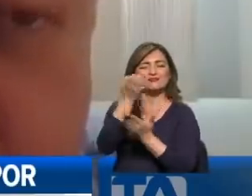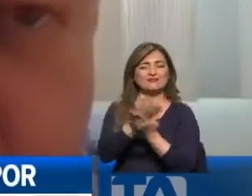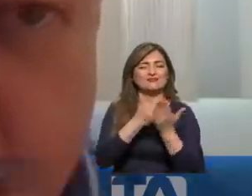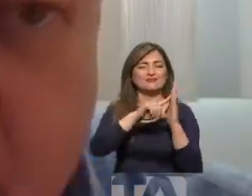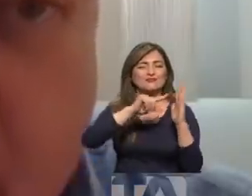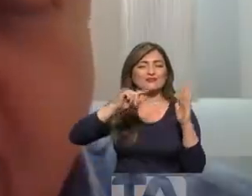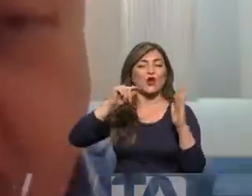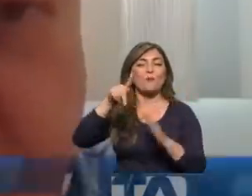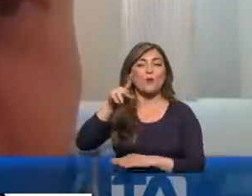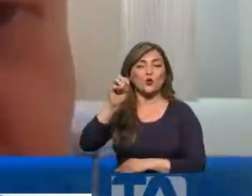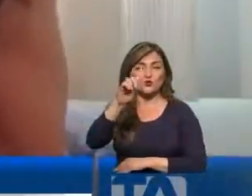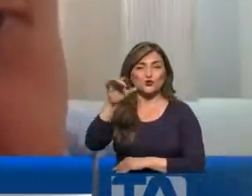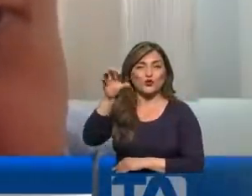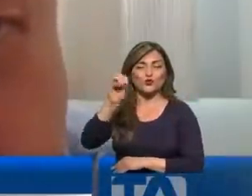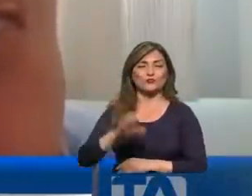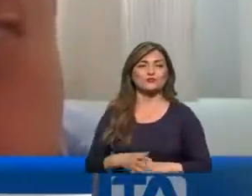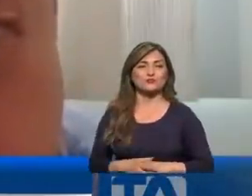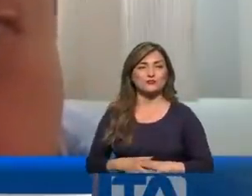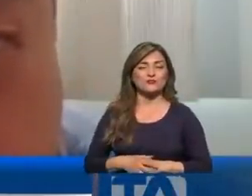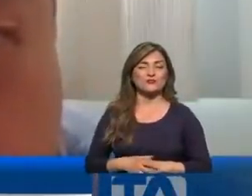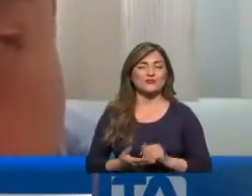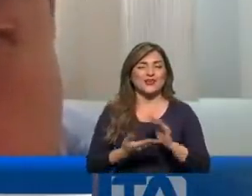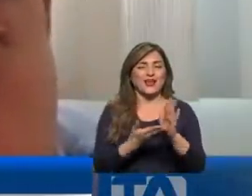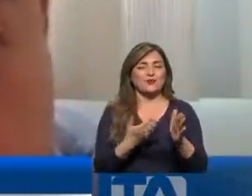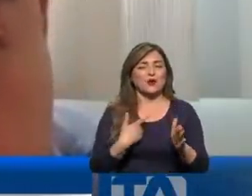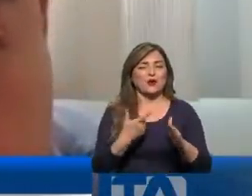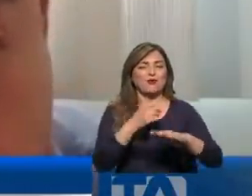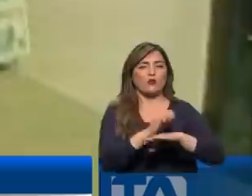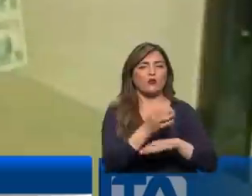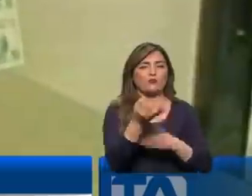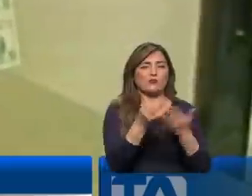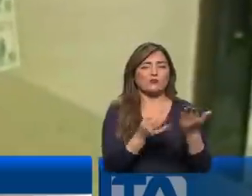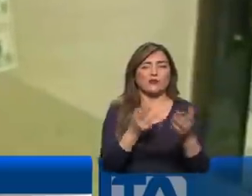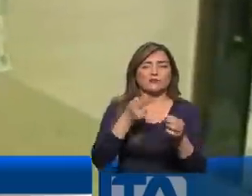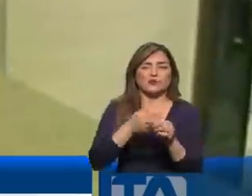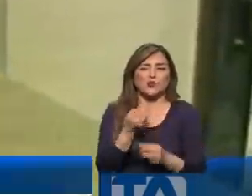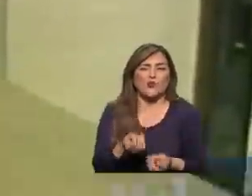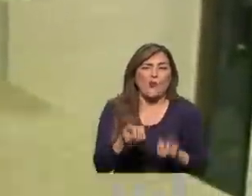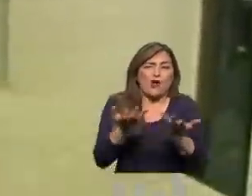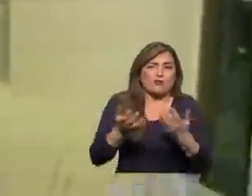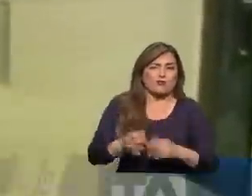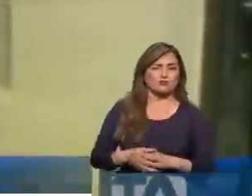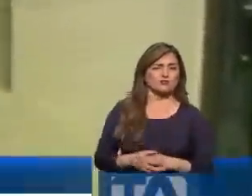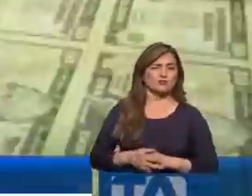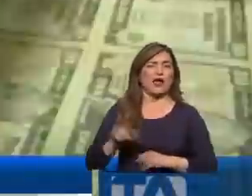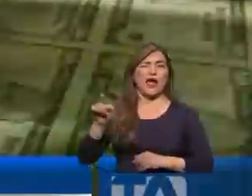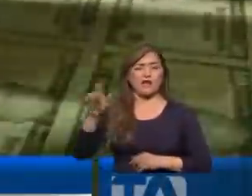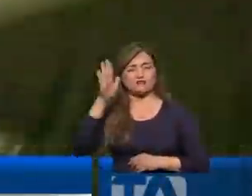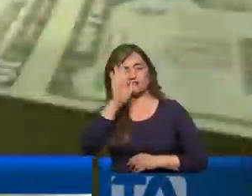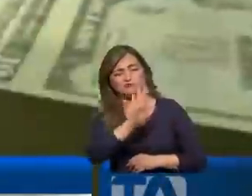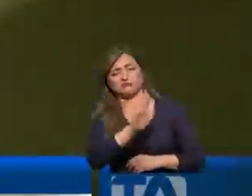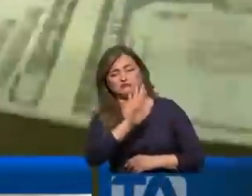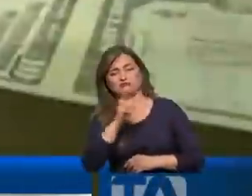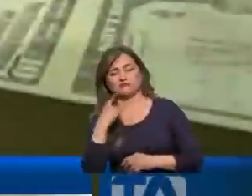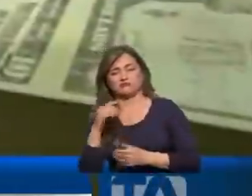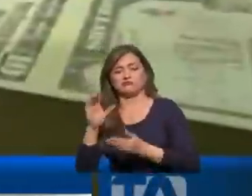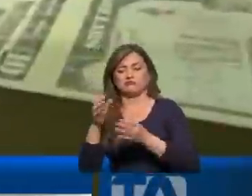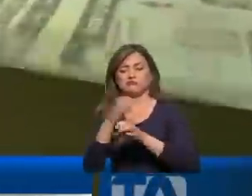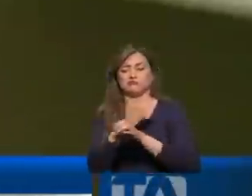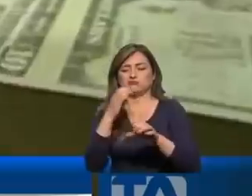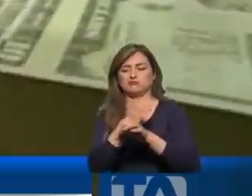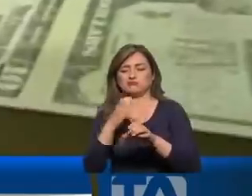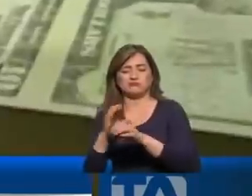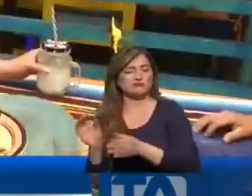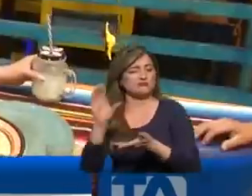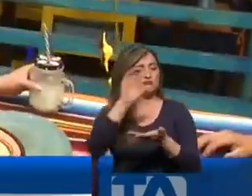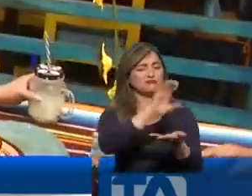país lo que cada país tiene como su cuota de participación. La asignación, que entrará en vigor el 23 de agosto, permitirá que